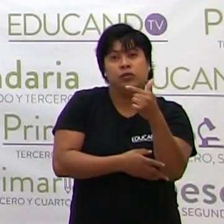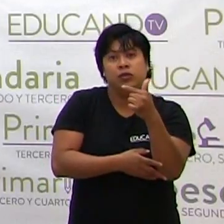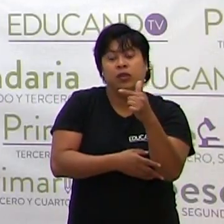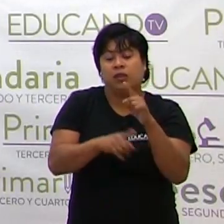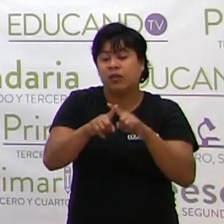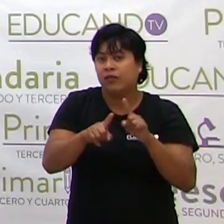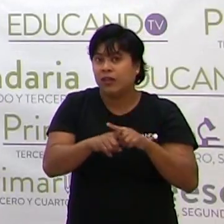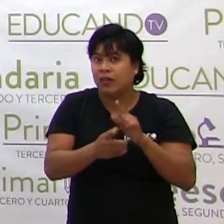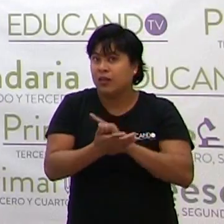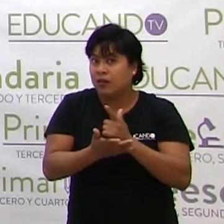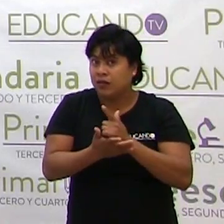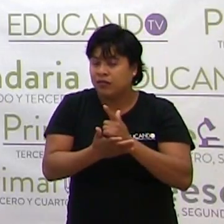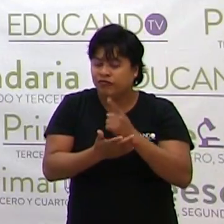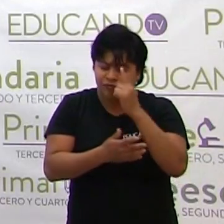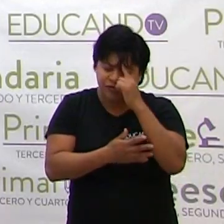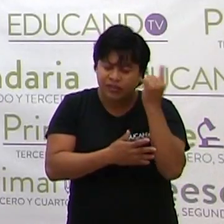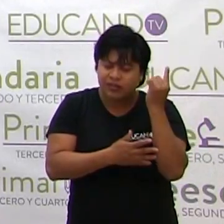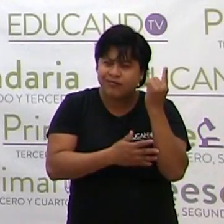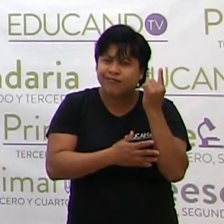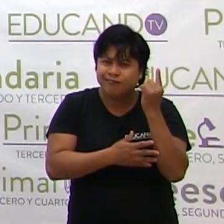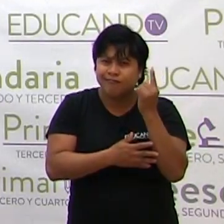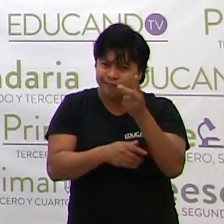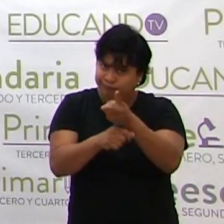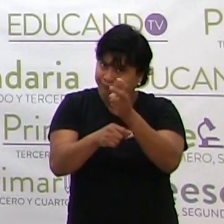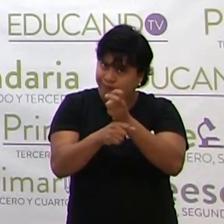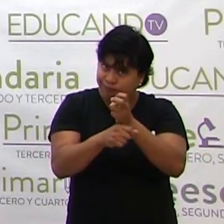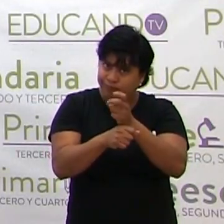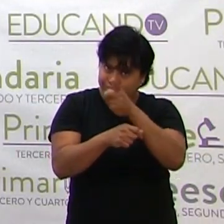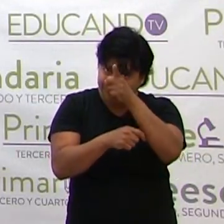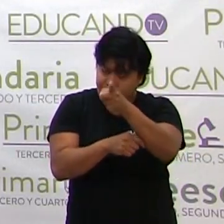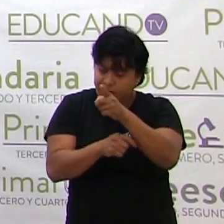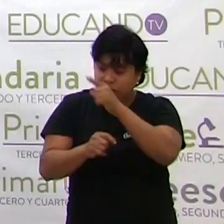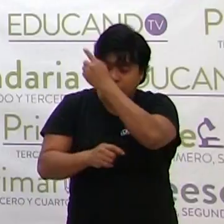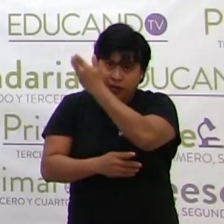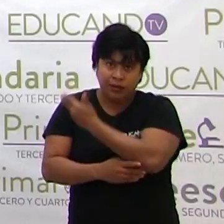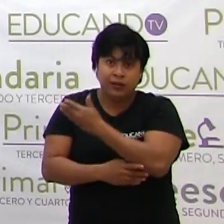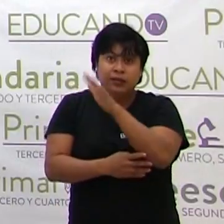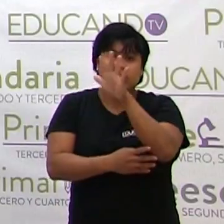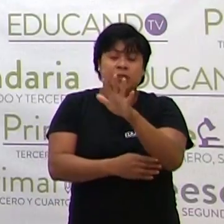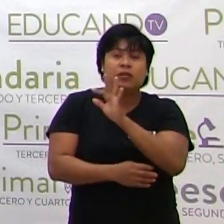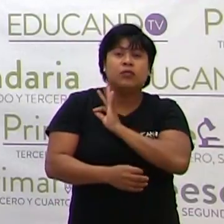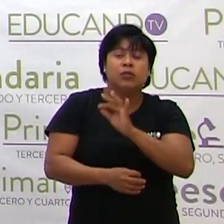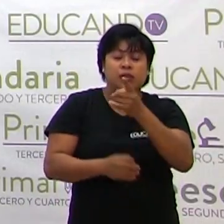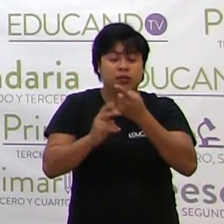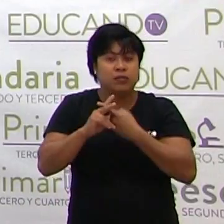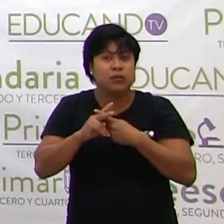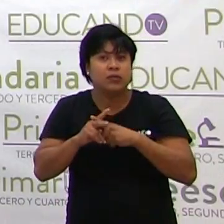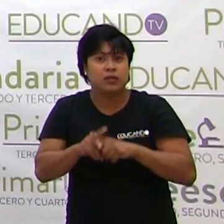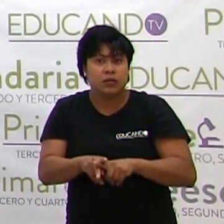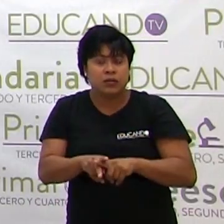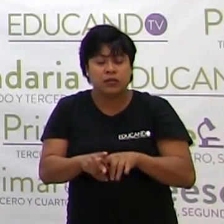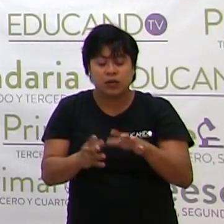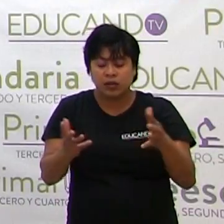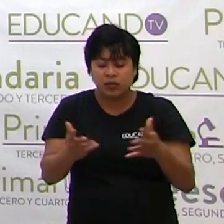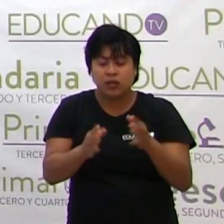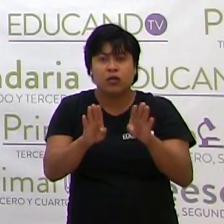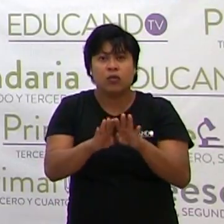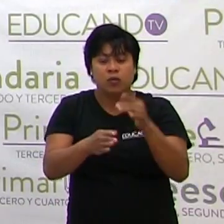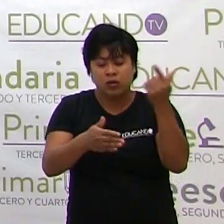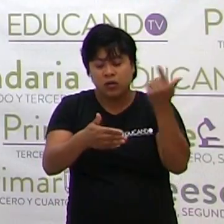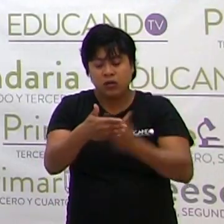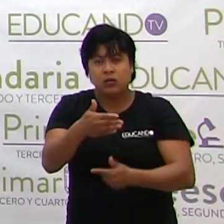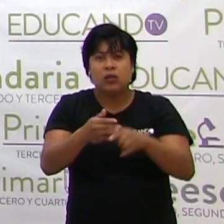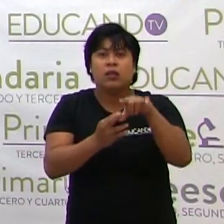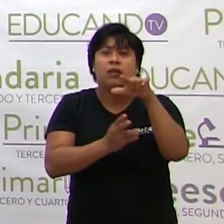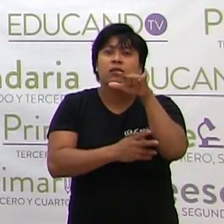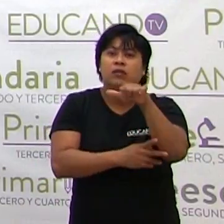libros. Muy fácil. Te invito a que con estos 5 tú puedas empezar a hacer la lista de los